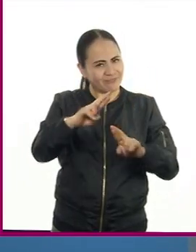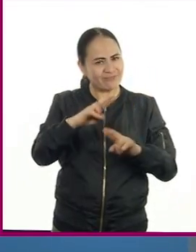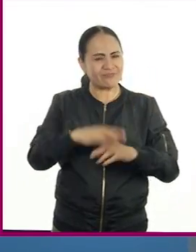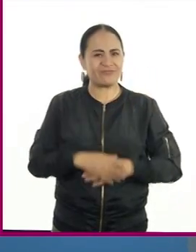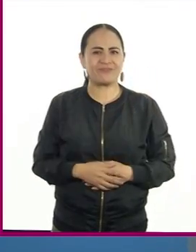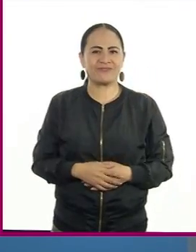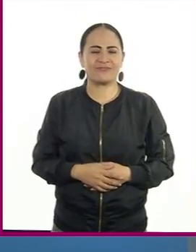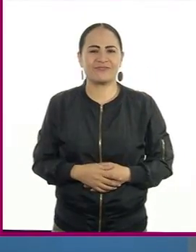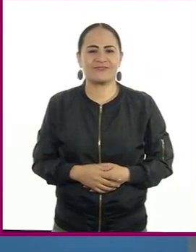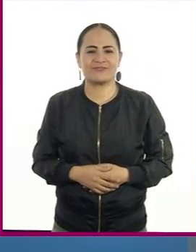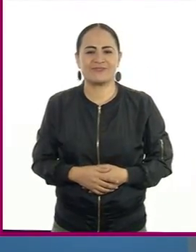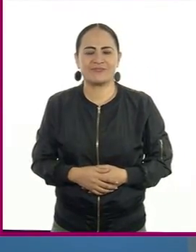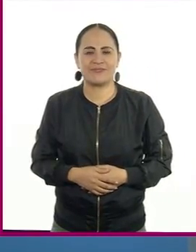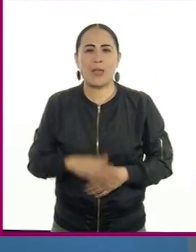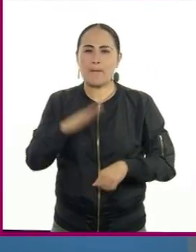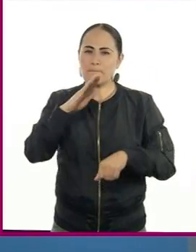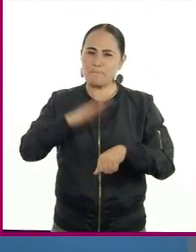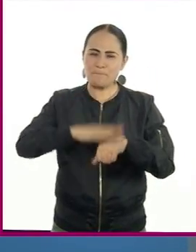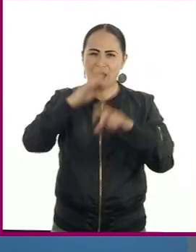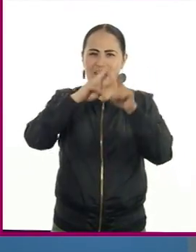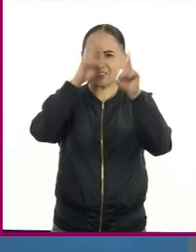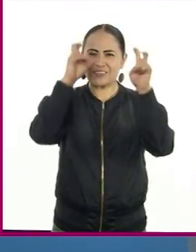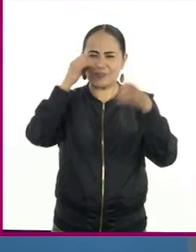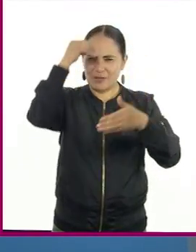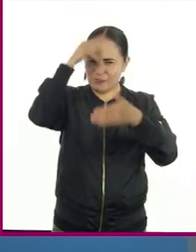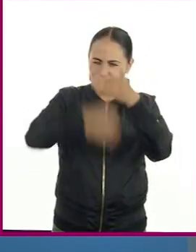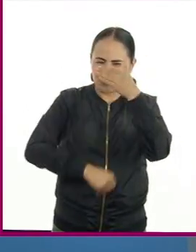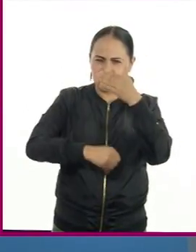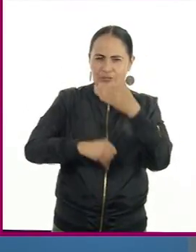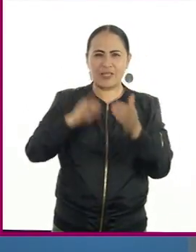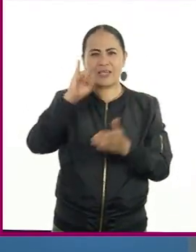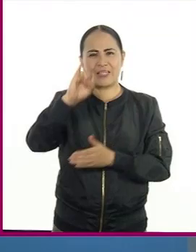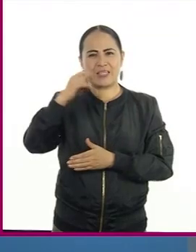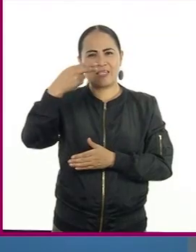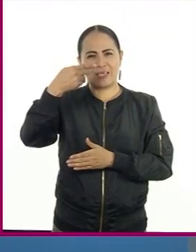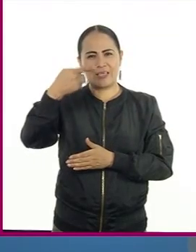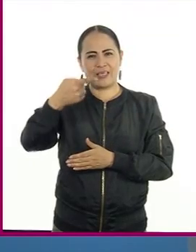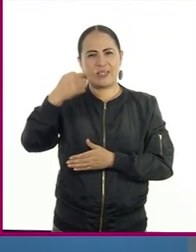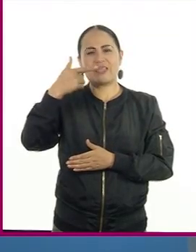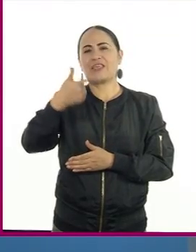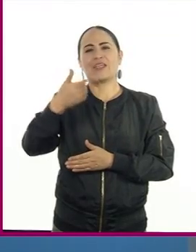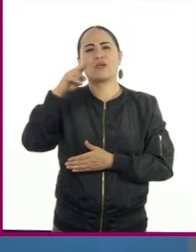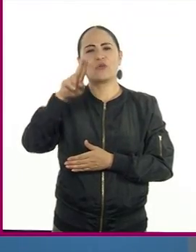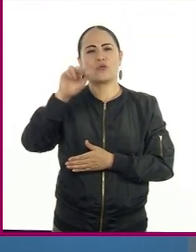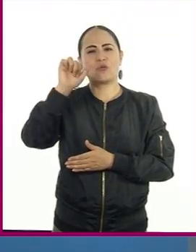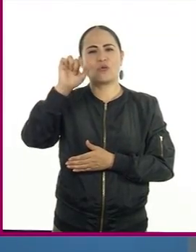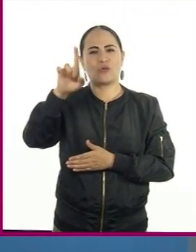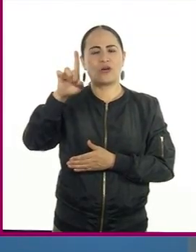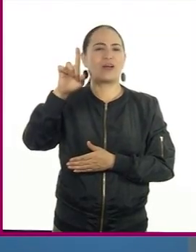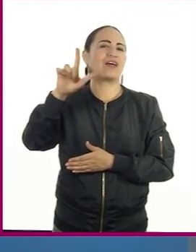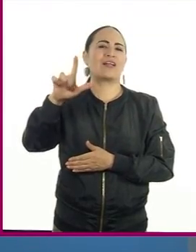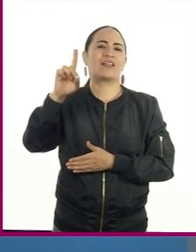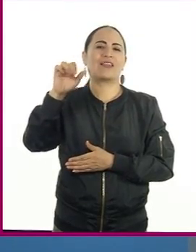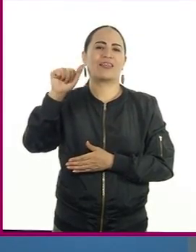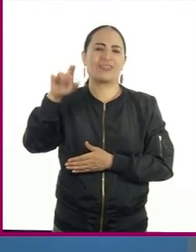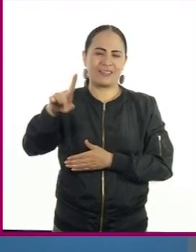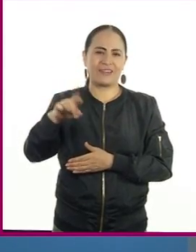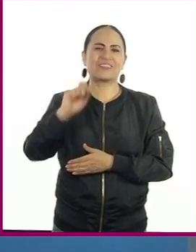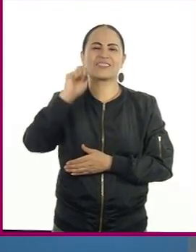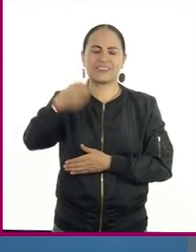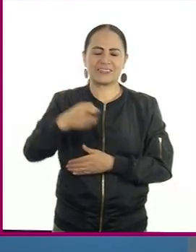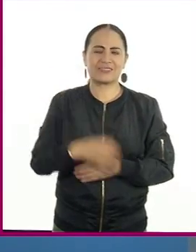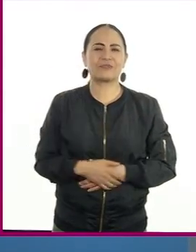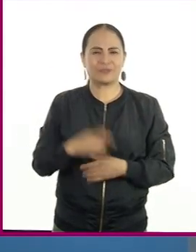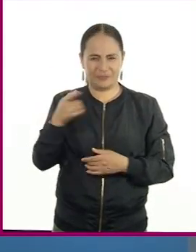Para profundizar un poco más sobre la igualdad como derecho, les invito a ver y escuchar los